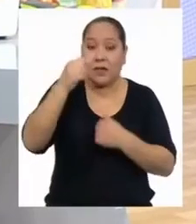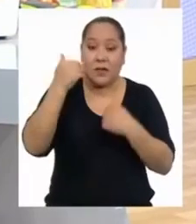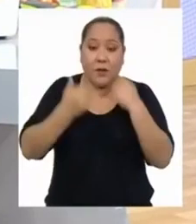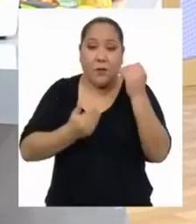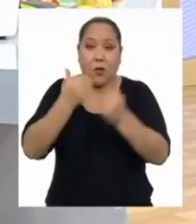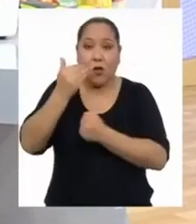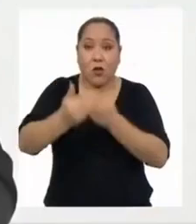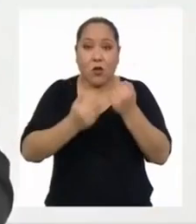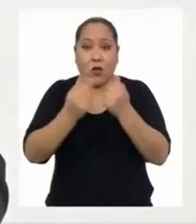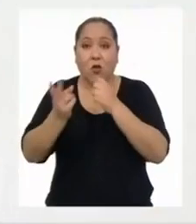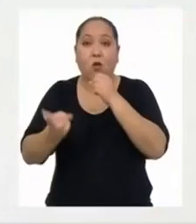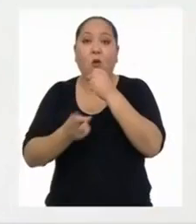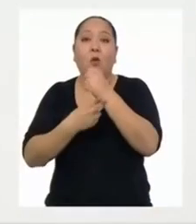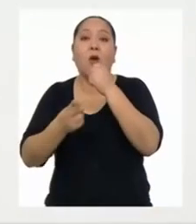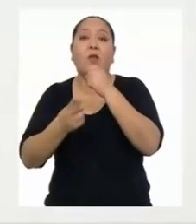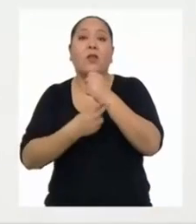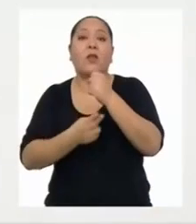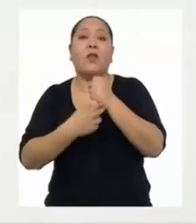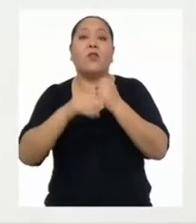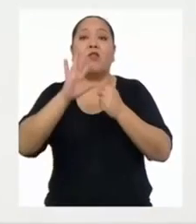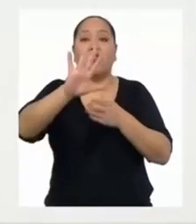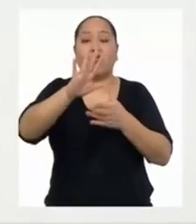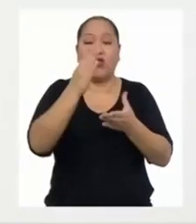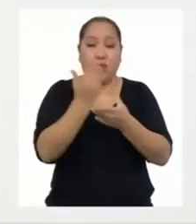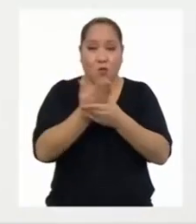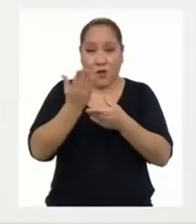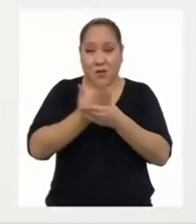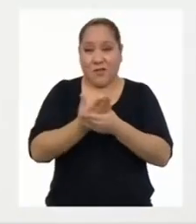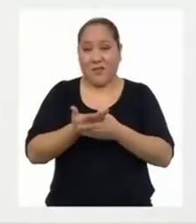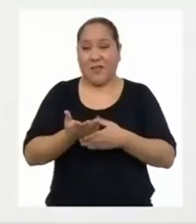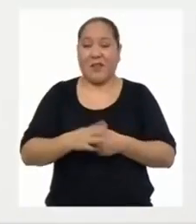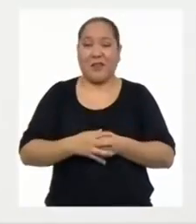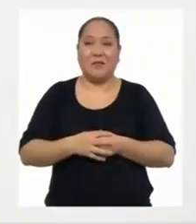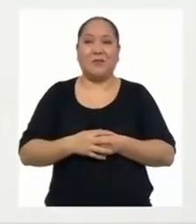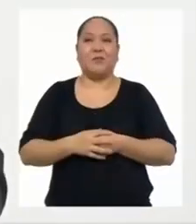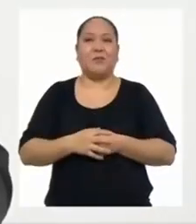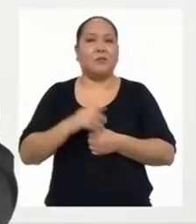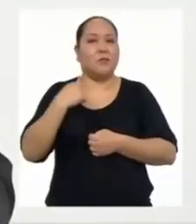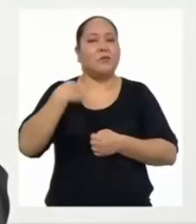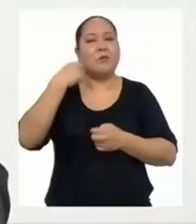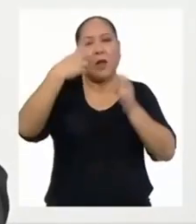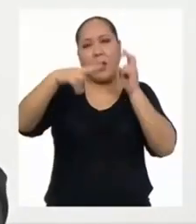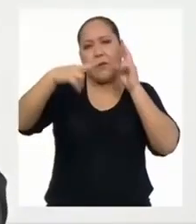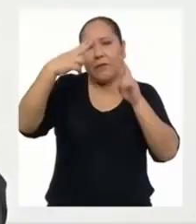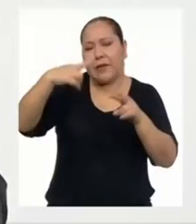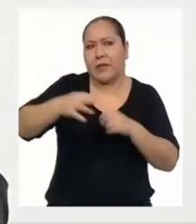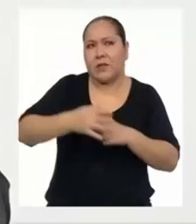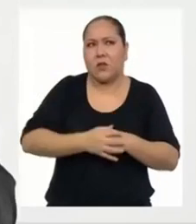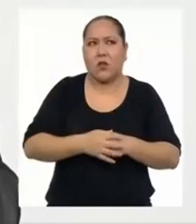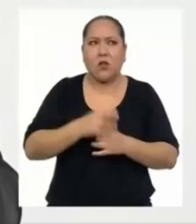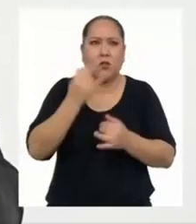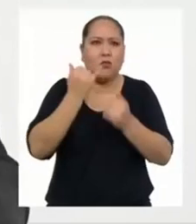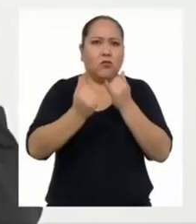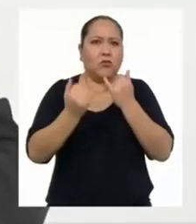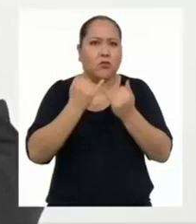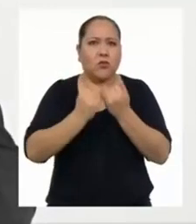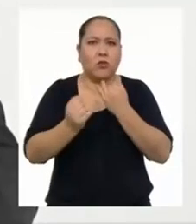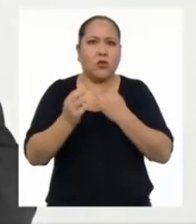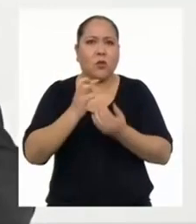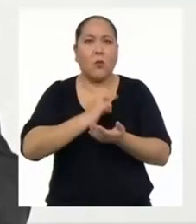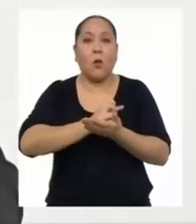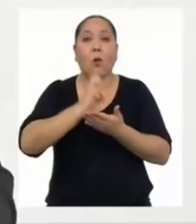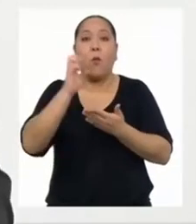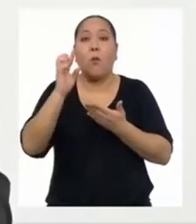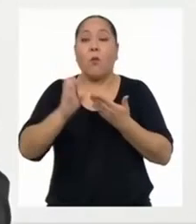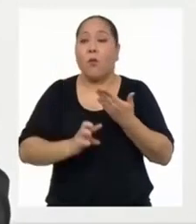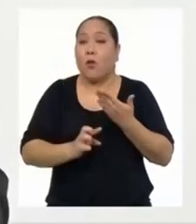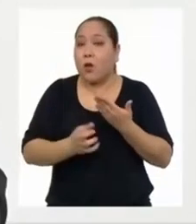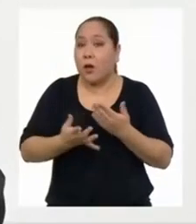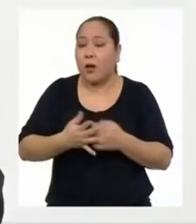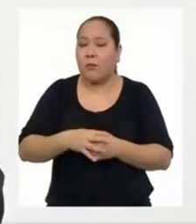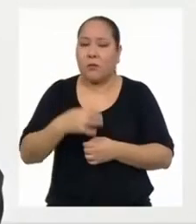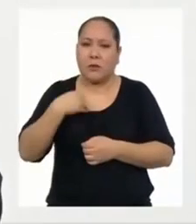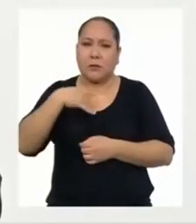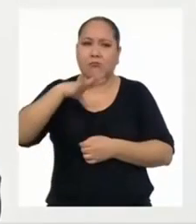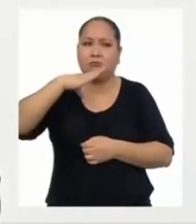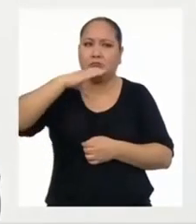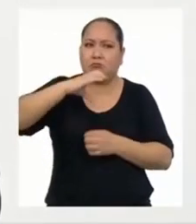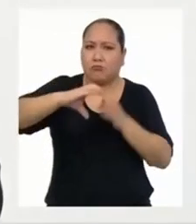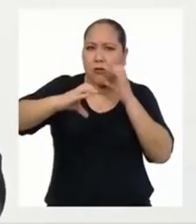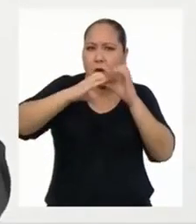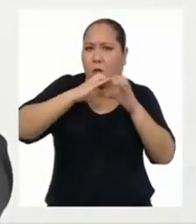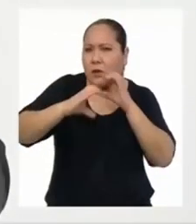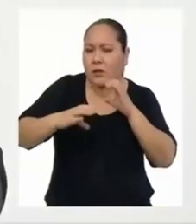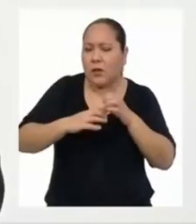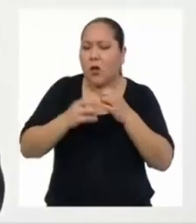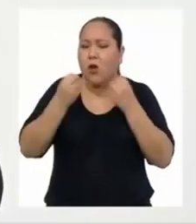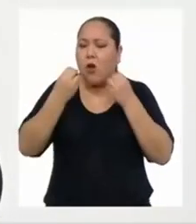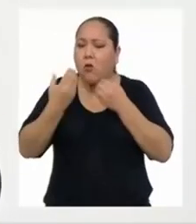portafolio de trabajo. He visto que a lo largo de los últimos programas hemos hablado un poco sobre cómo nos